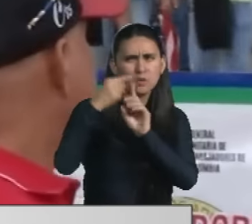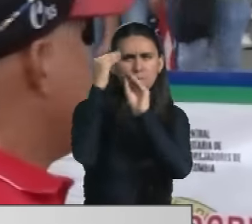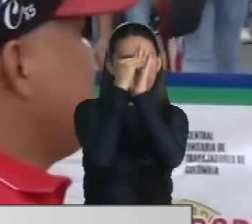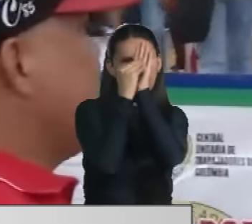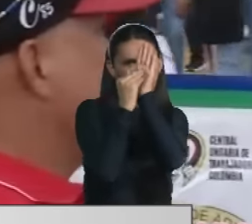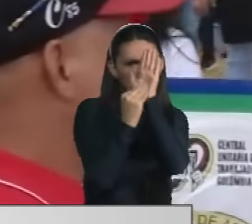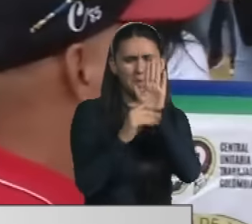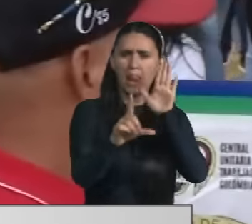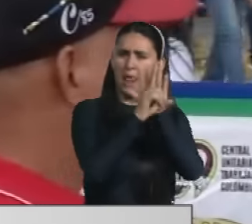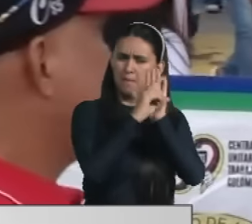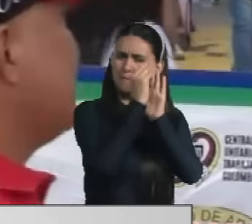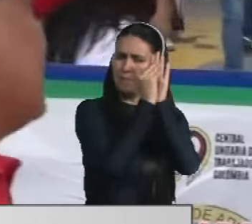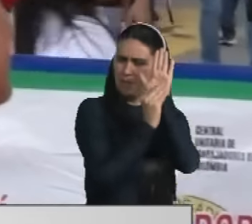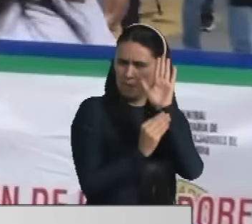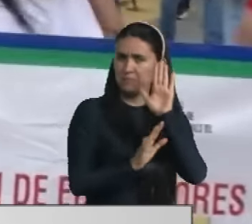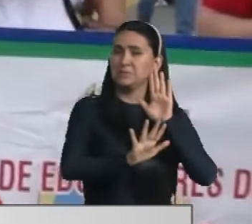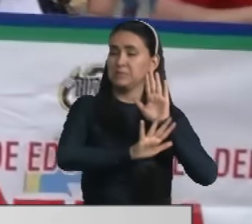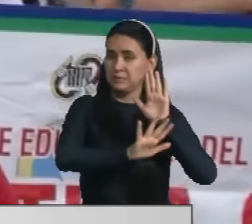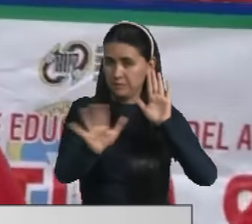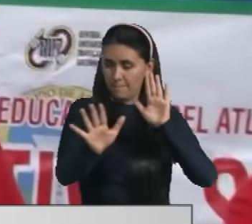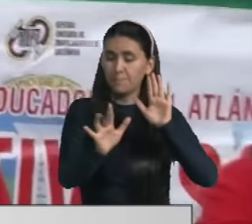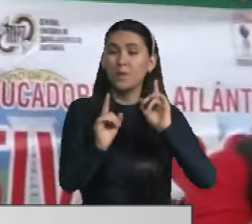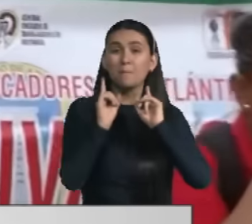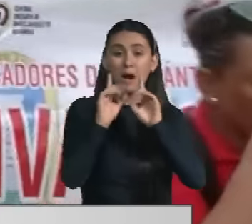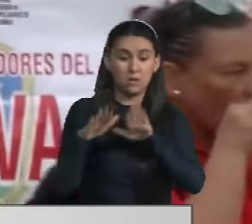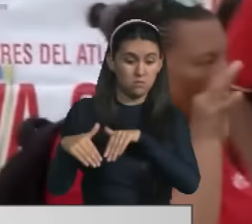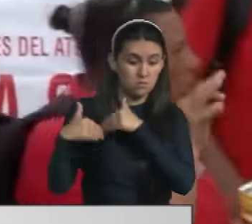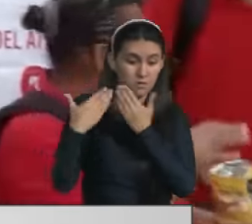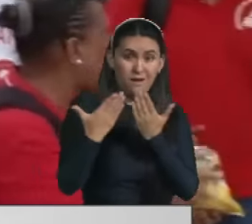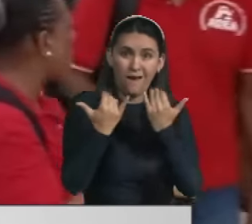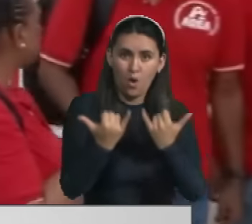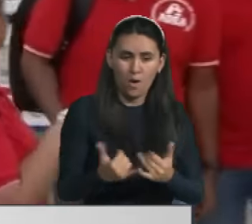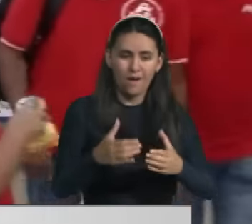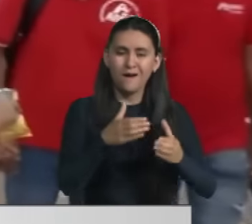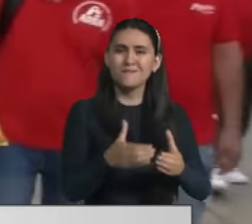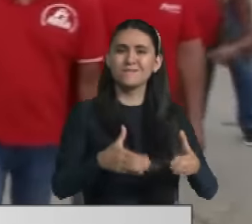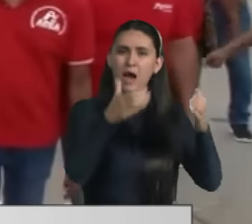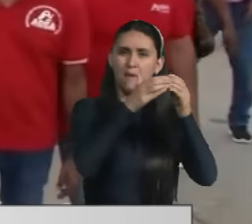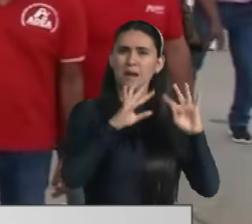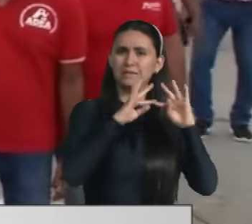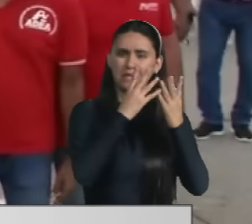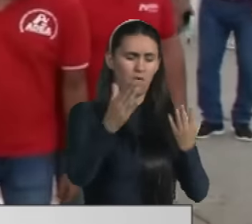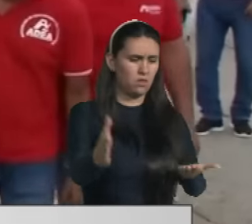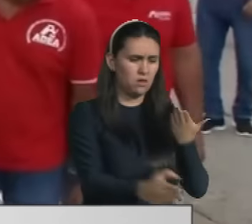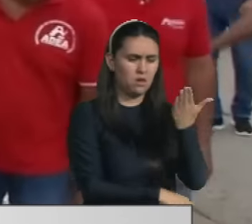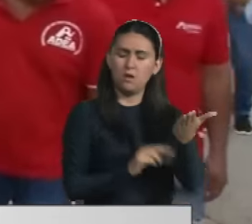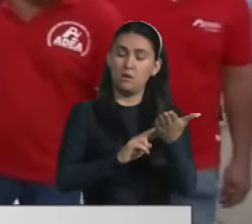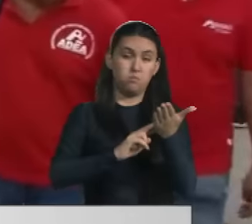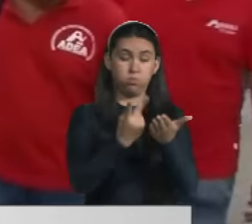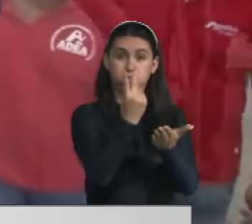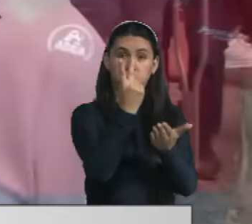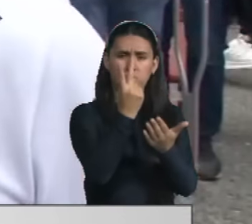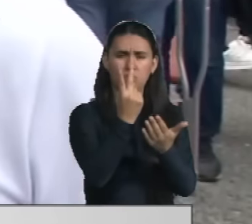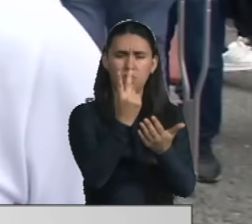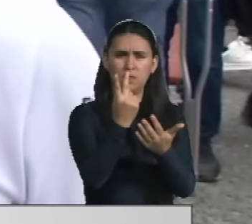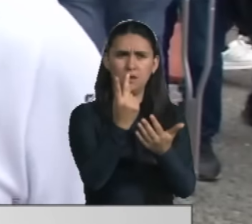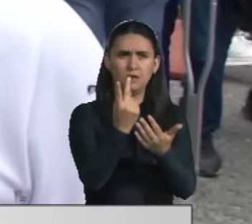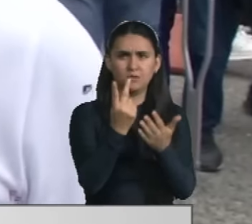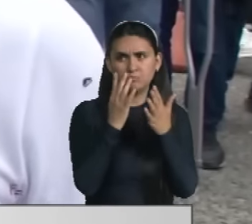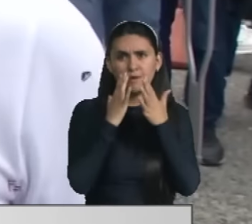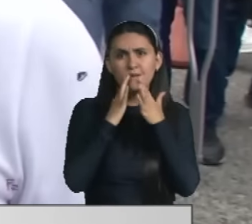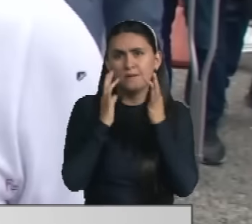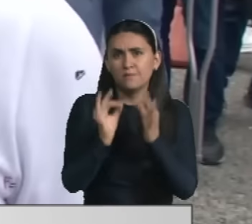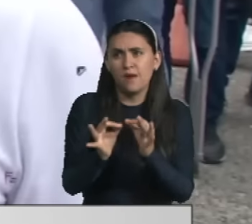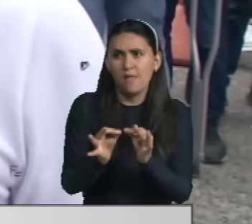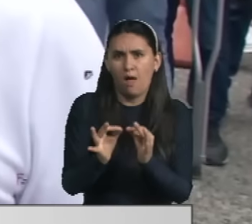ley estatutaria, pero al momento exacto de cambio de la Cámara, Senado, las cosas se tergiversaron y realmente